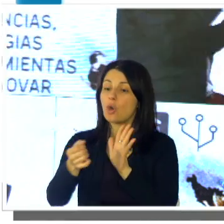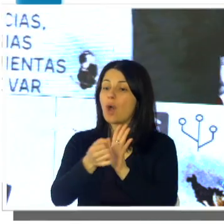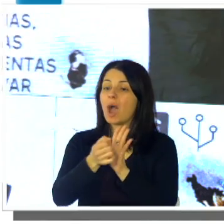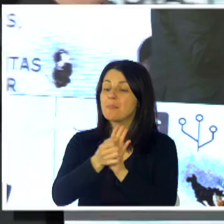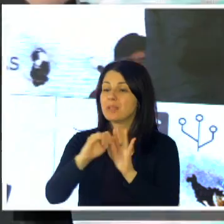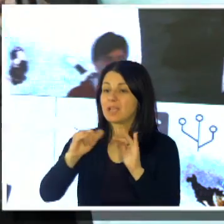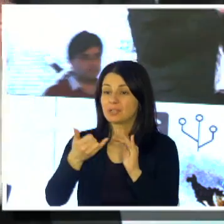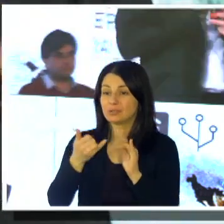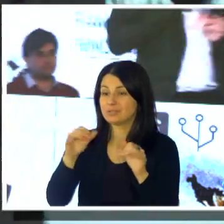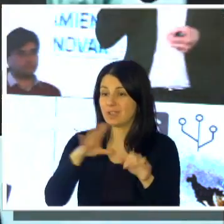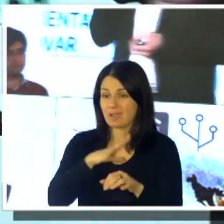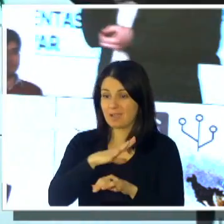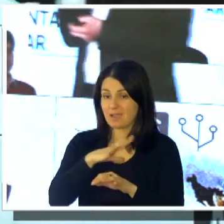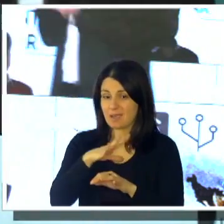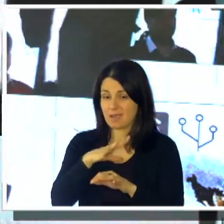existentes.